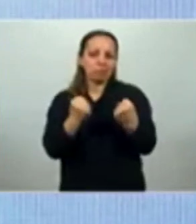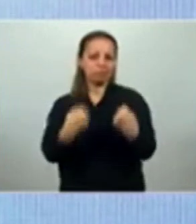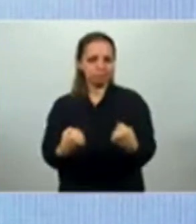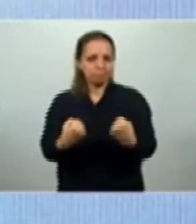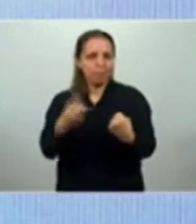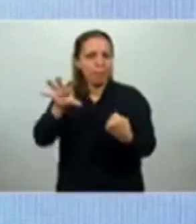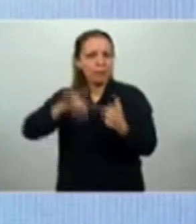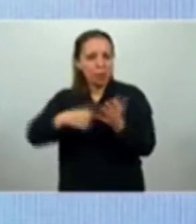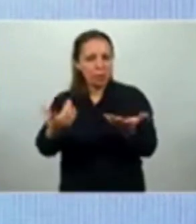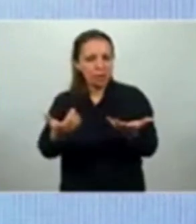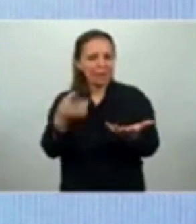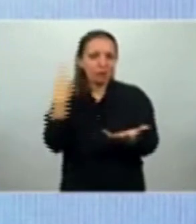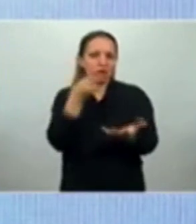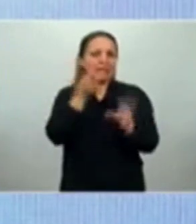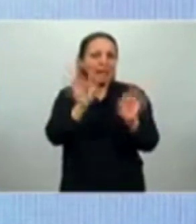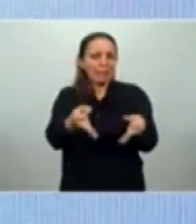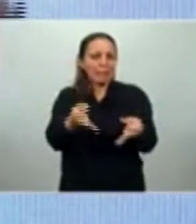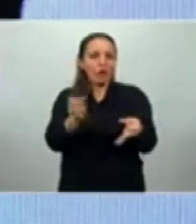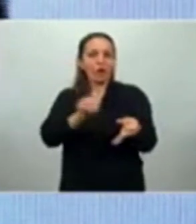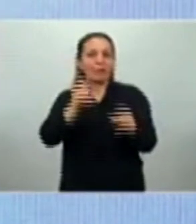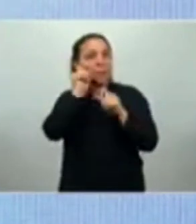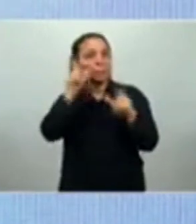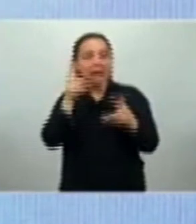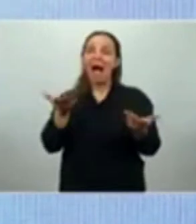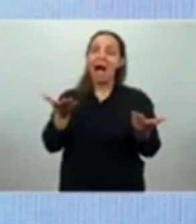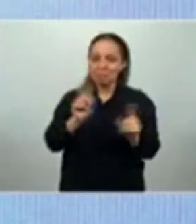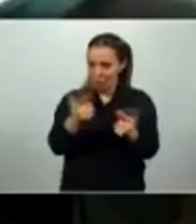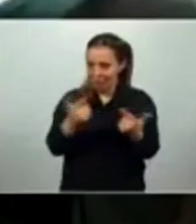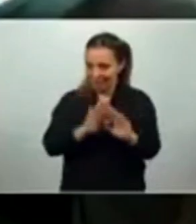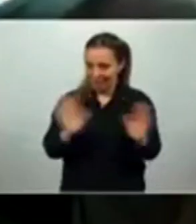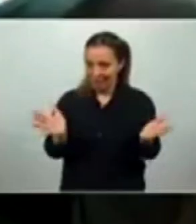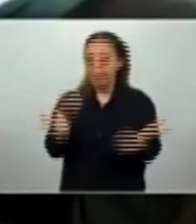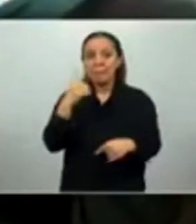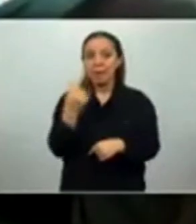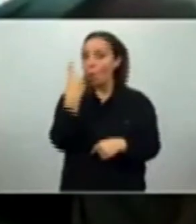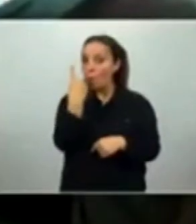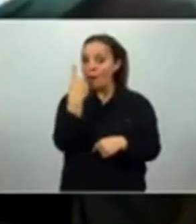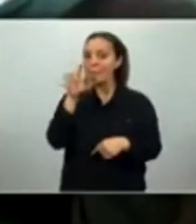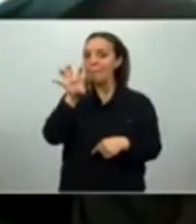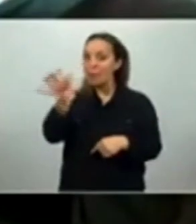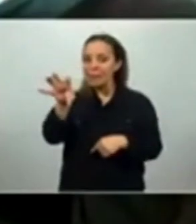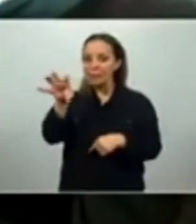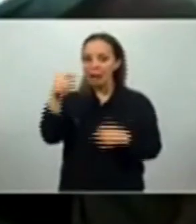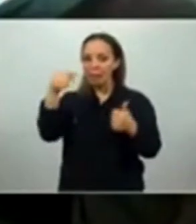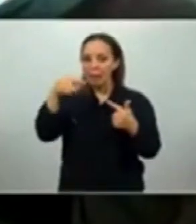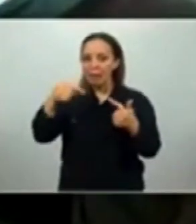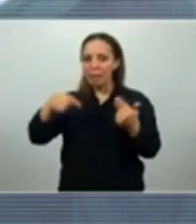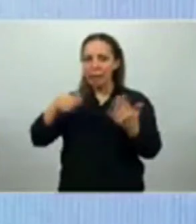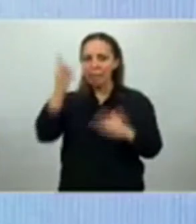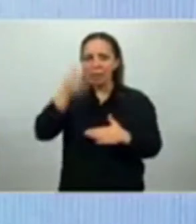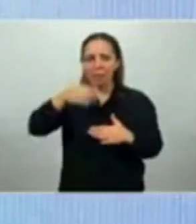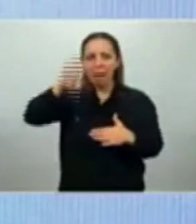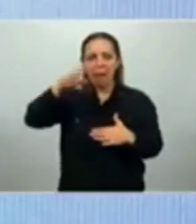se naturalizó y por eso nos sorprende, pero que una sola jurisdicción concentre de esta manera el